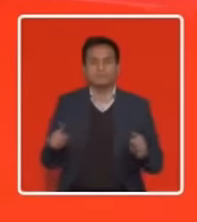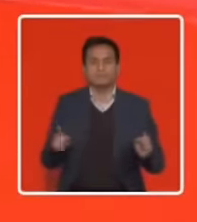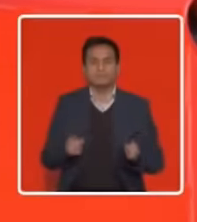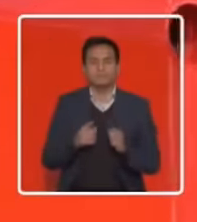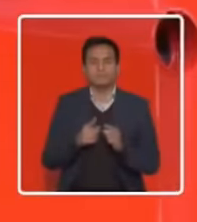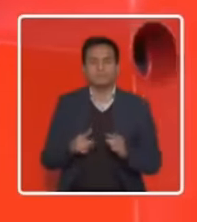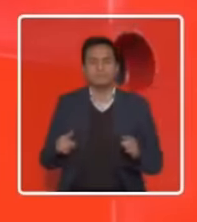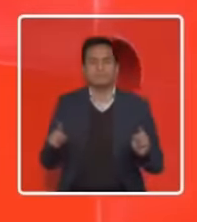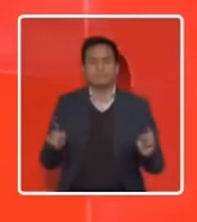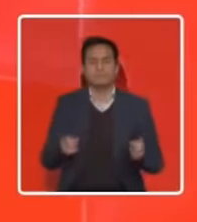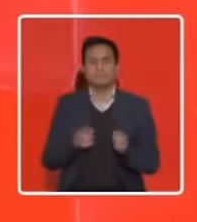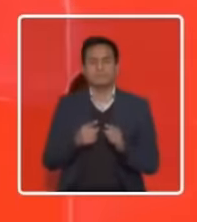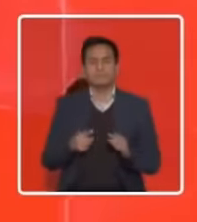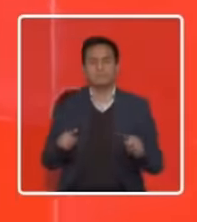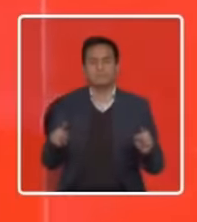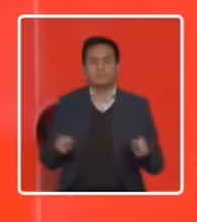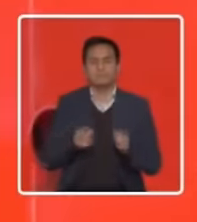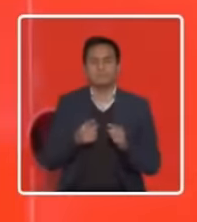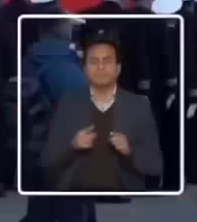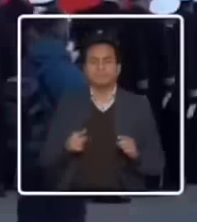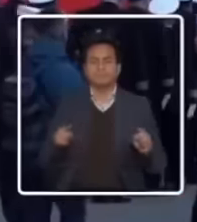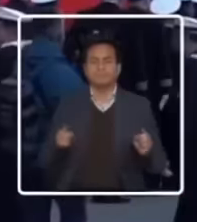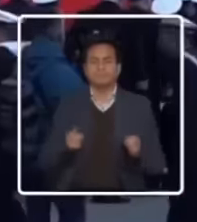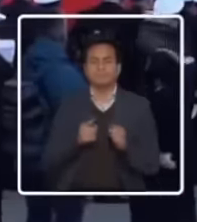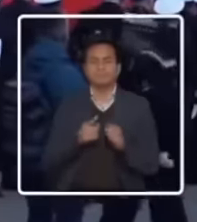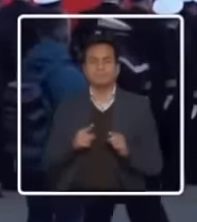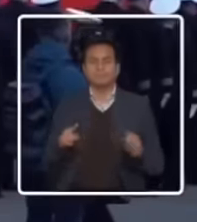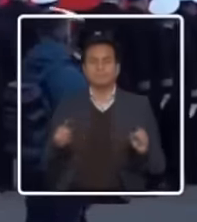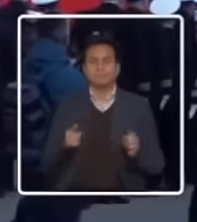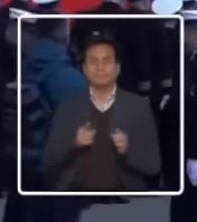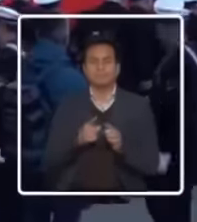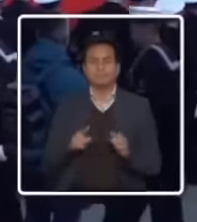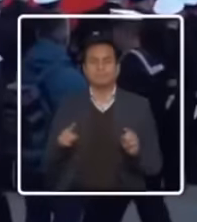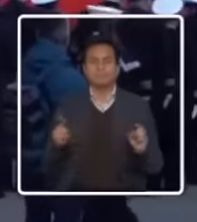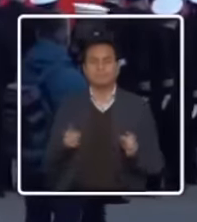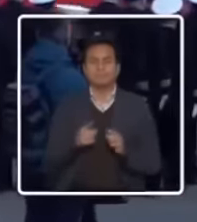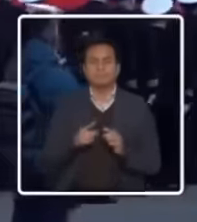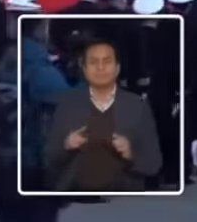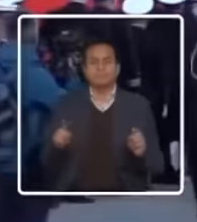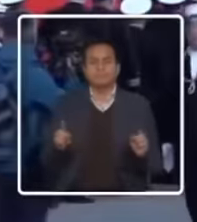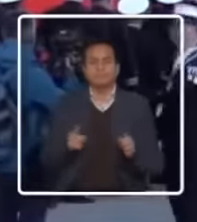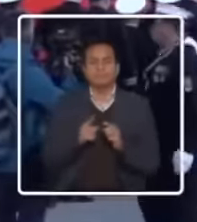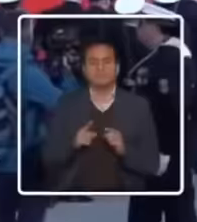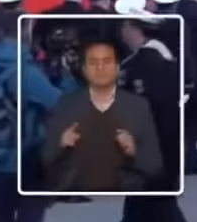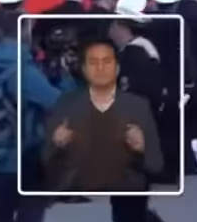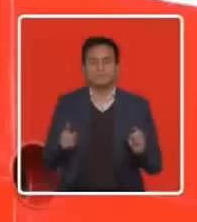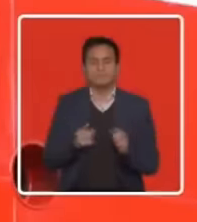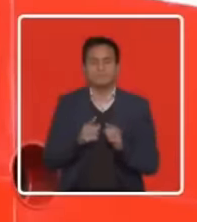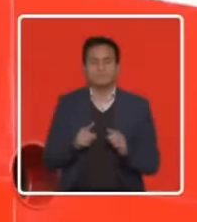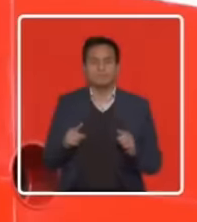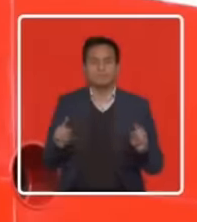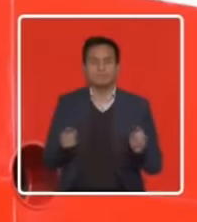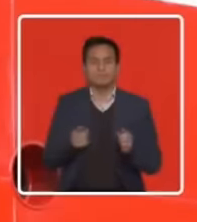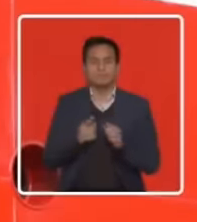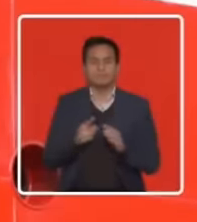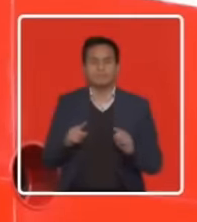Es un símbolo tangible del desarrollo tecnológico que como nación anhelamos, una herramienta fundamental